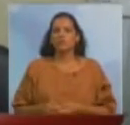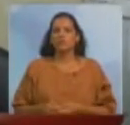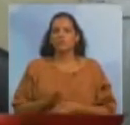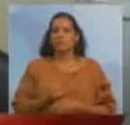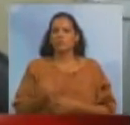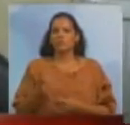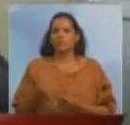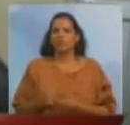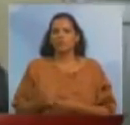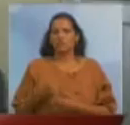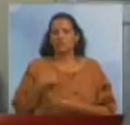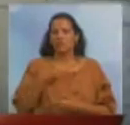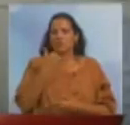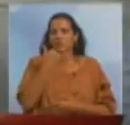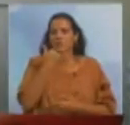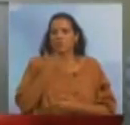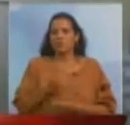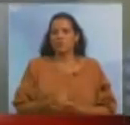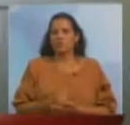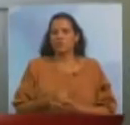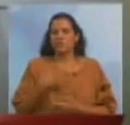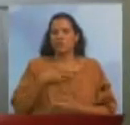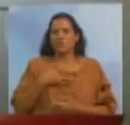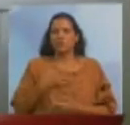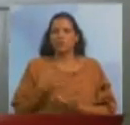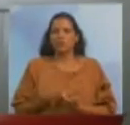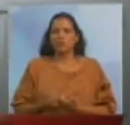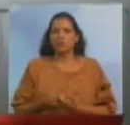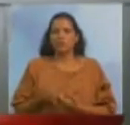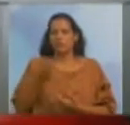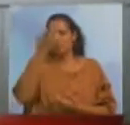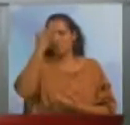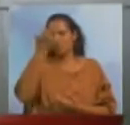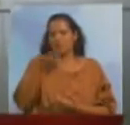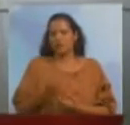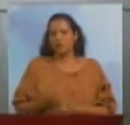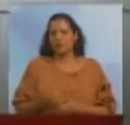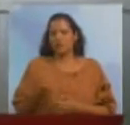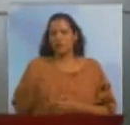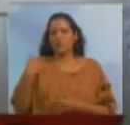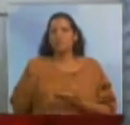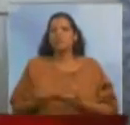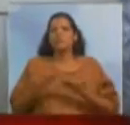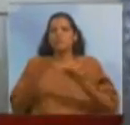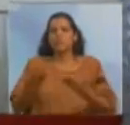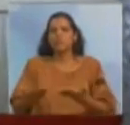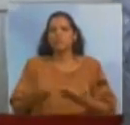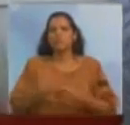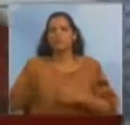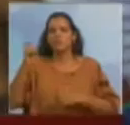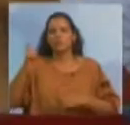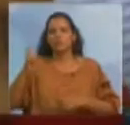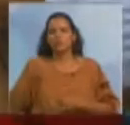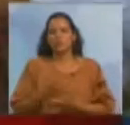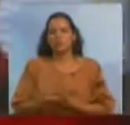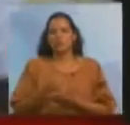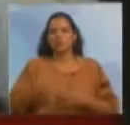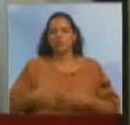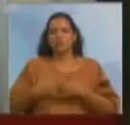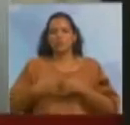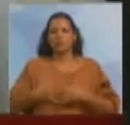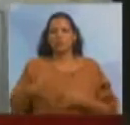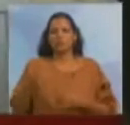se sienten? Mal, nos digo mal porque deben proveerle, si es que realmente es así, no lo tienen,